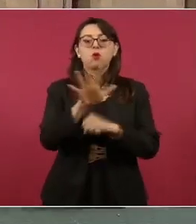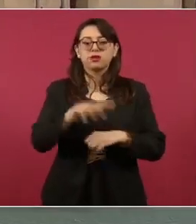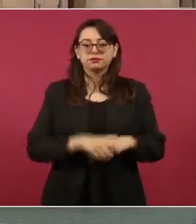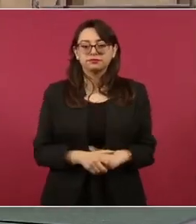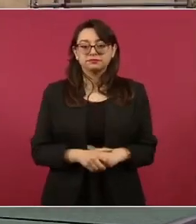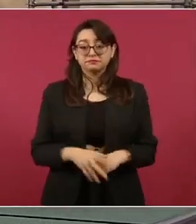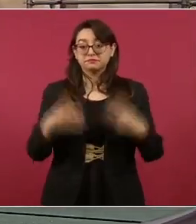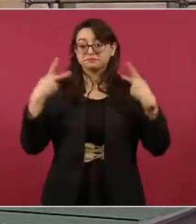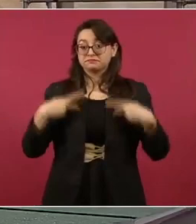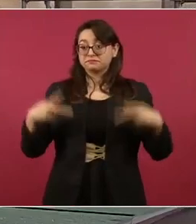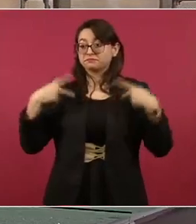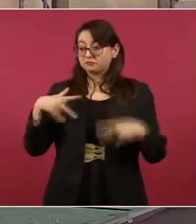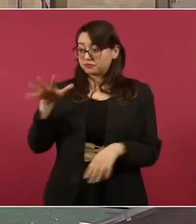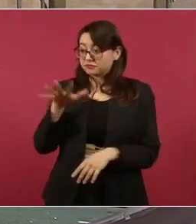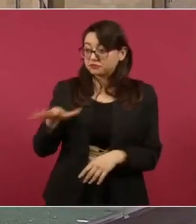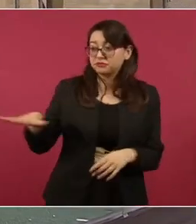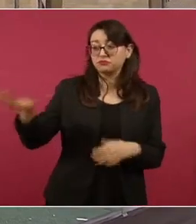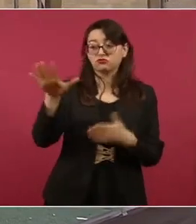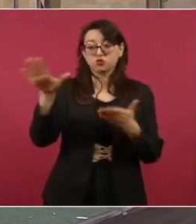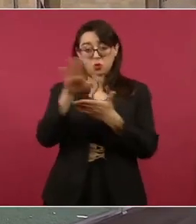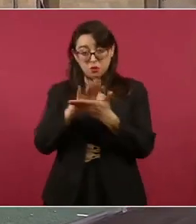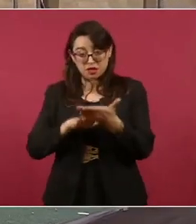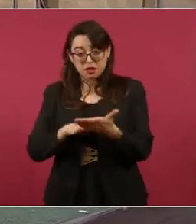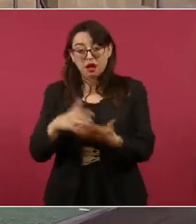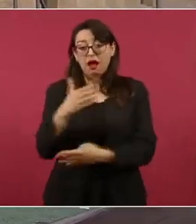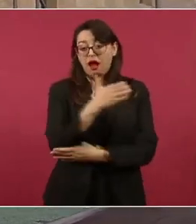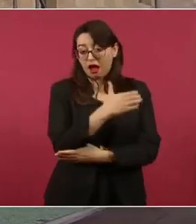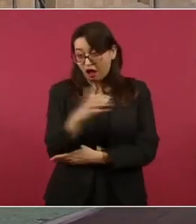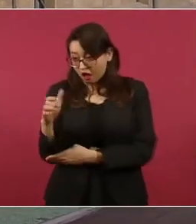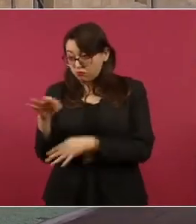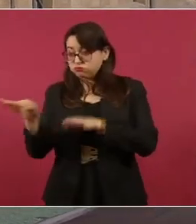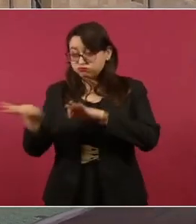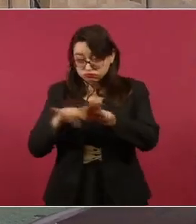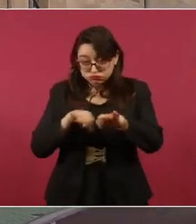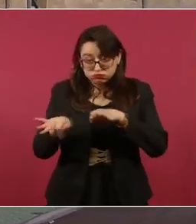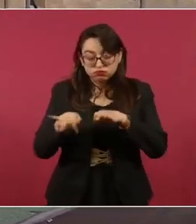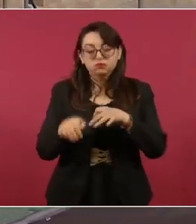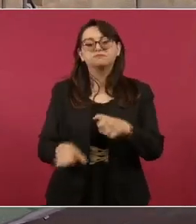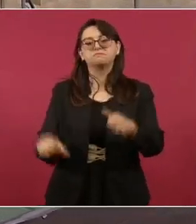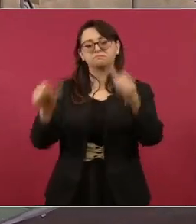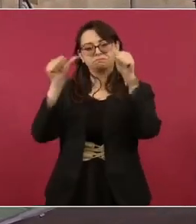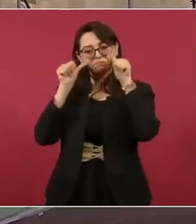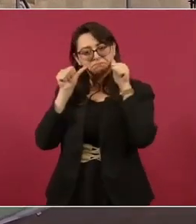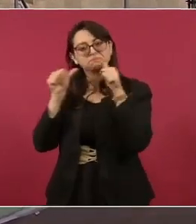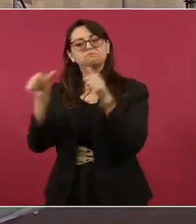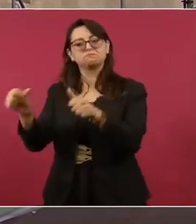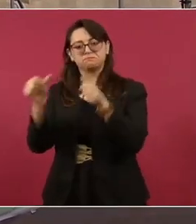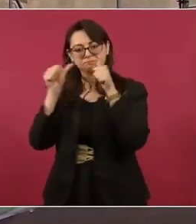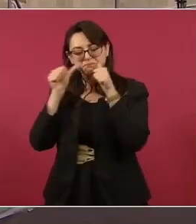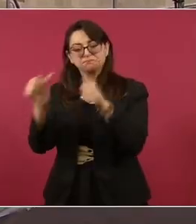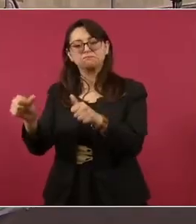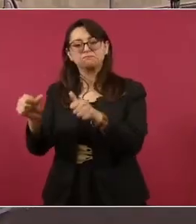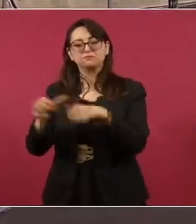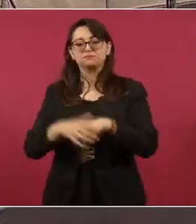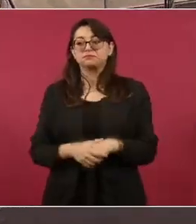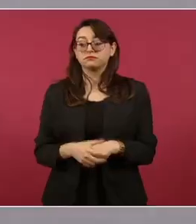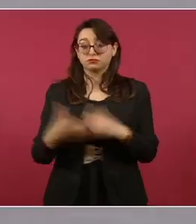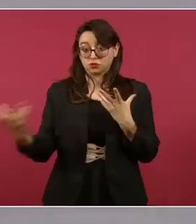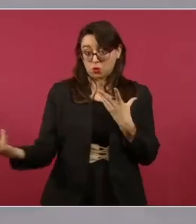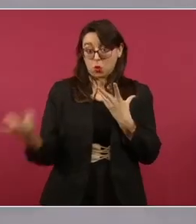de campesinos y obreros. El presidente sabía que la única manera de